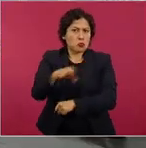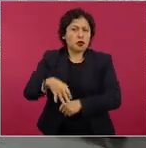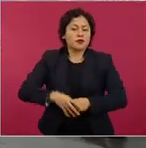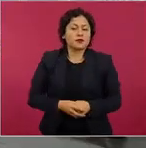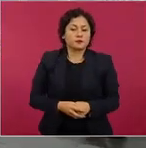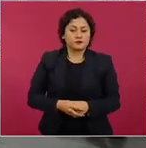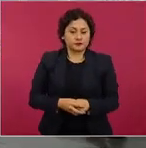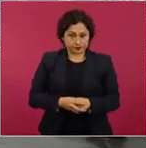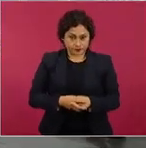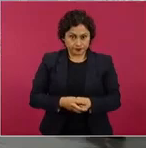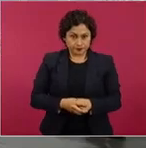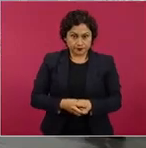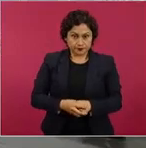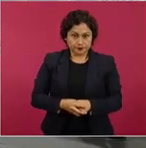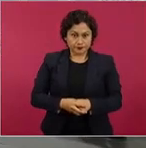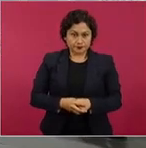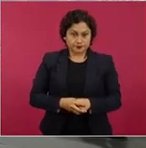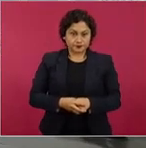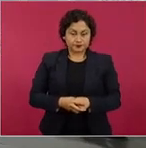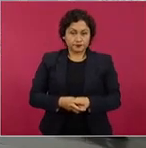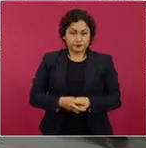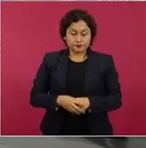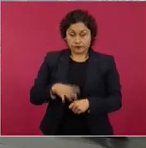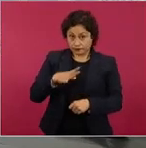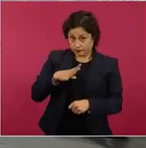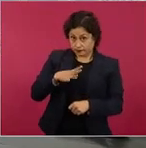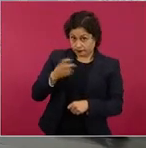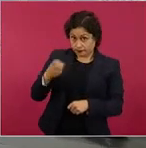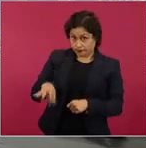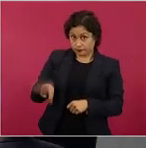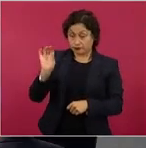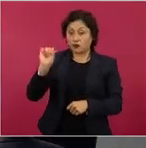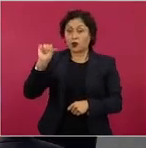¿Tienes la de Ciudad Juárez? ¿De hoy?